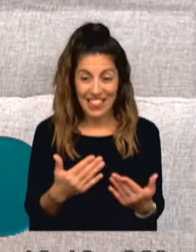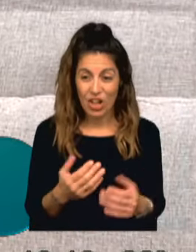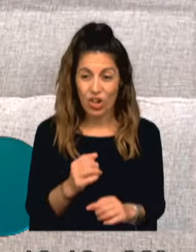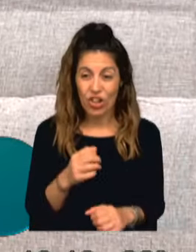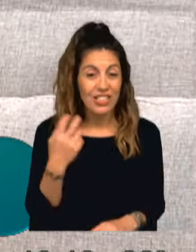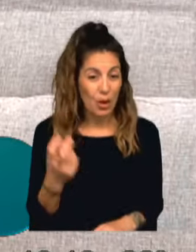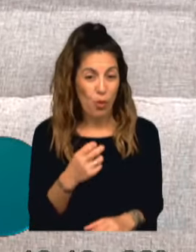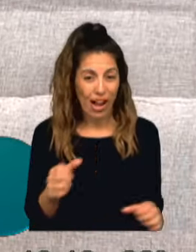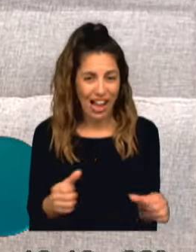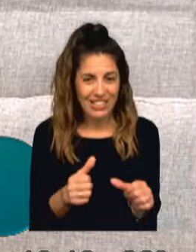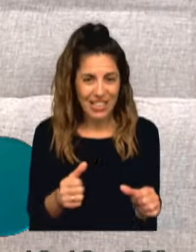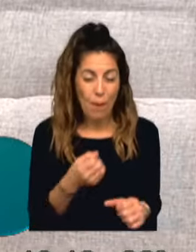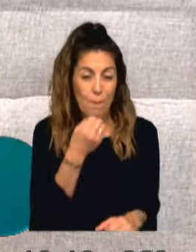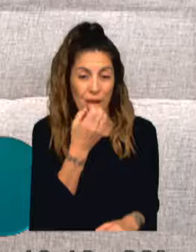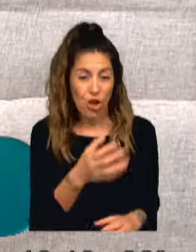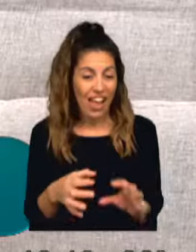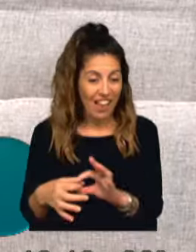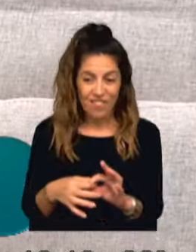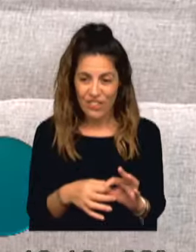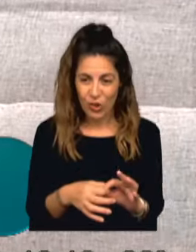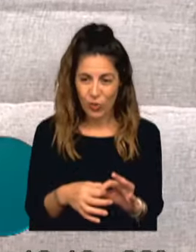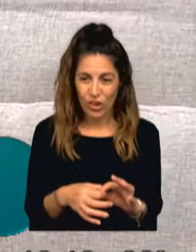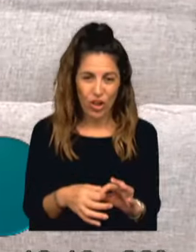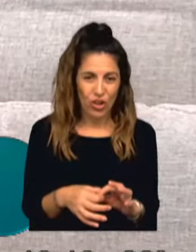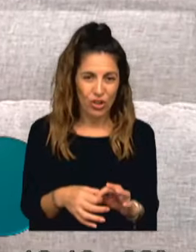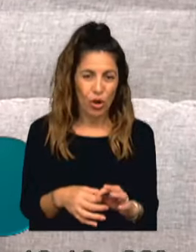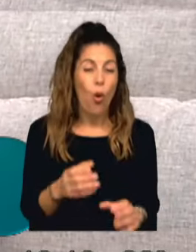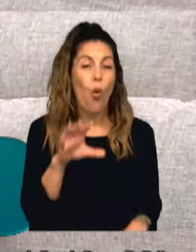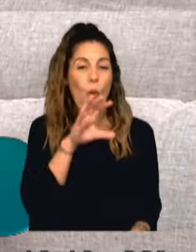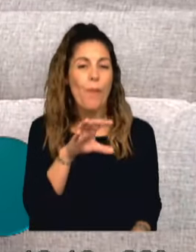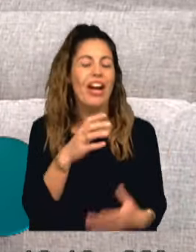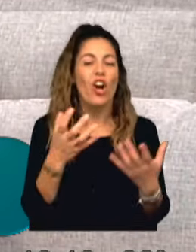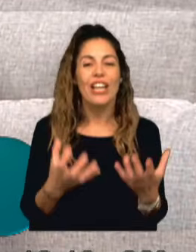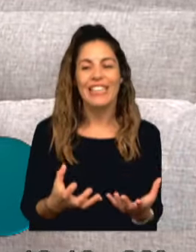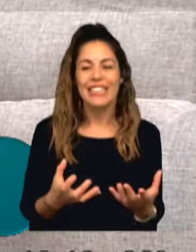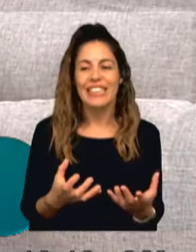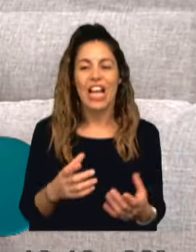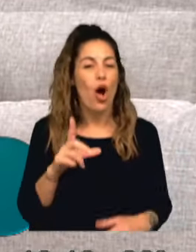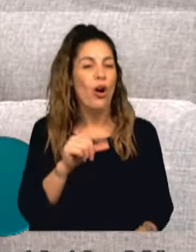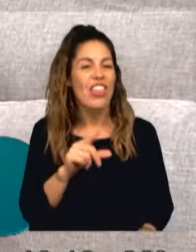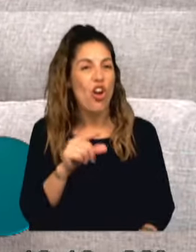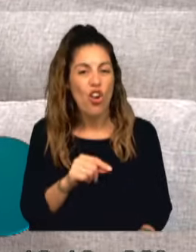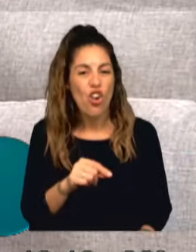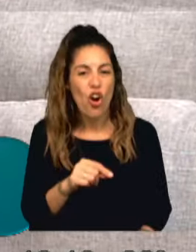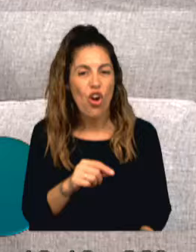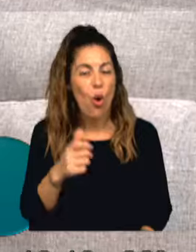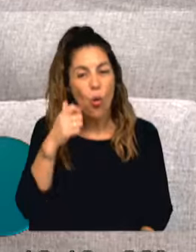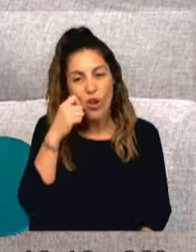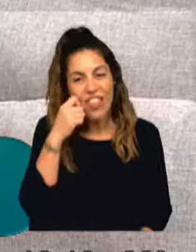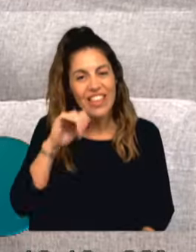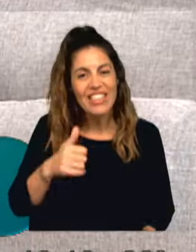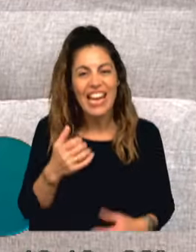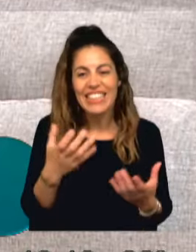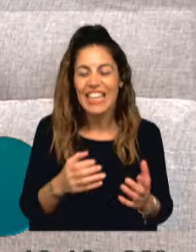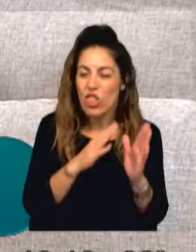se intenta hacer es tratar de mejorar el vínculo porque a ver un perro que quiere que está dolorido o que en realidad tiene una edad donde ya quiere